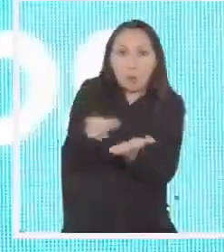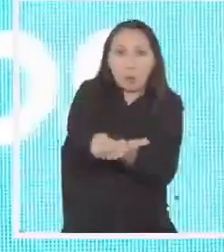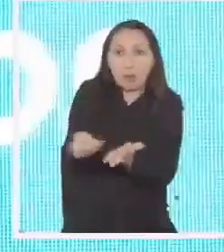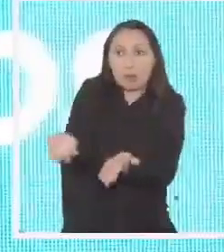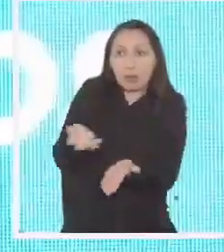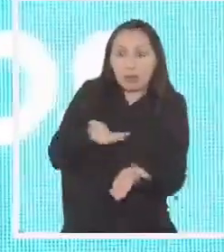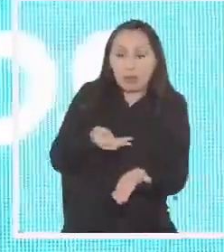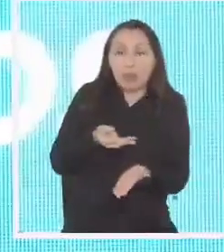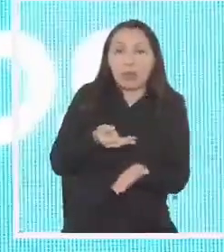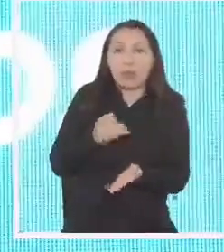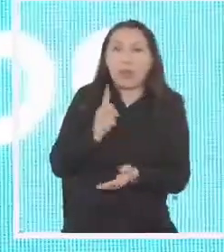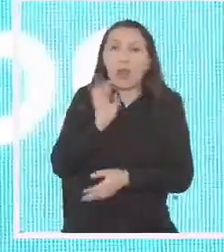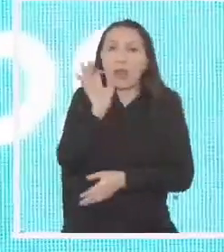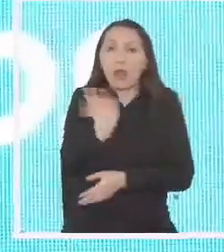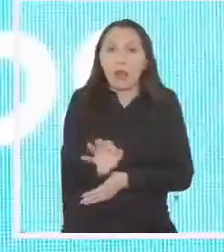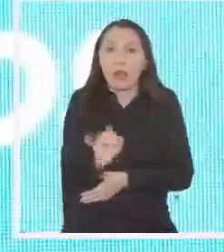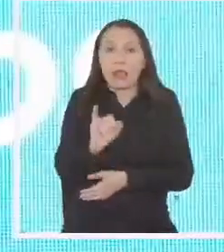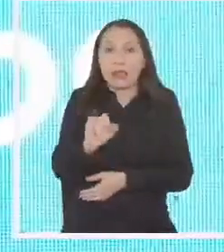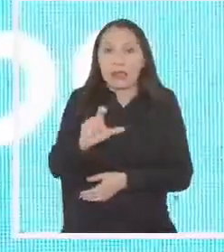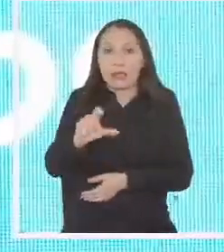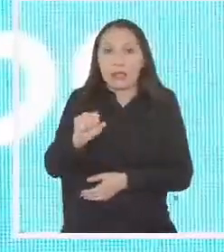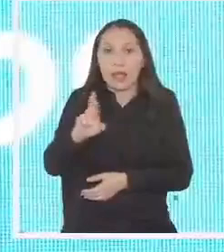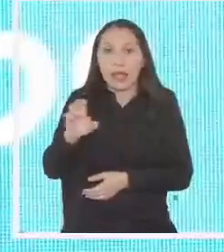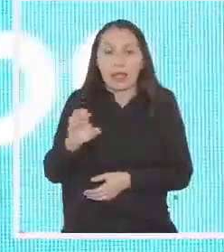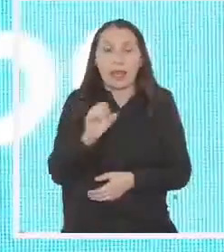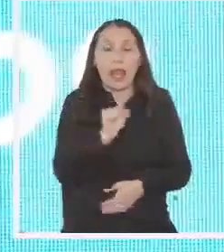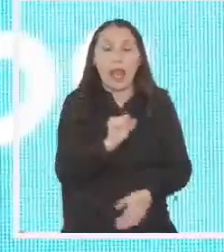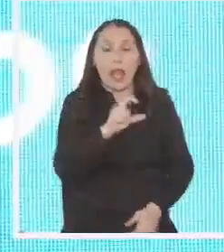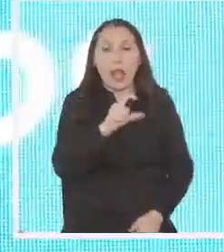que se ha hecho desde ICARE, desde la